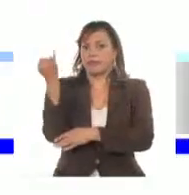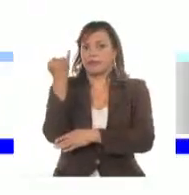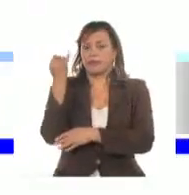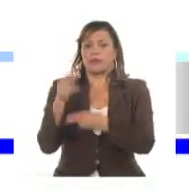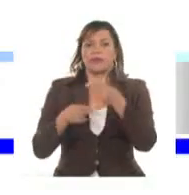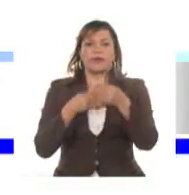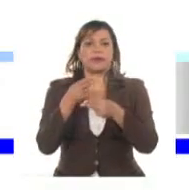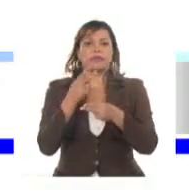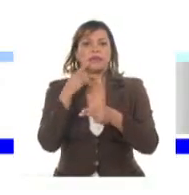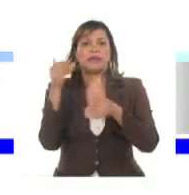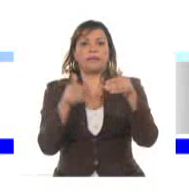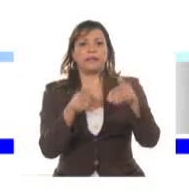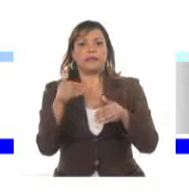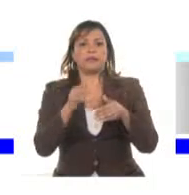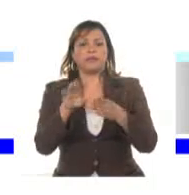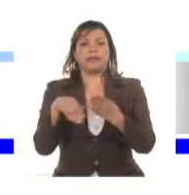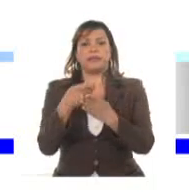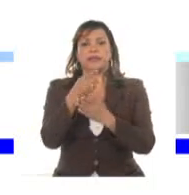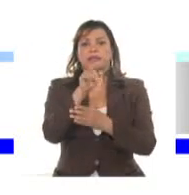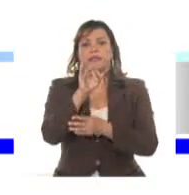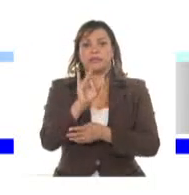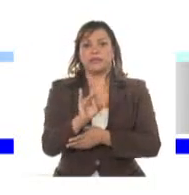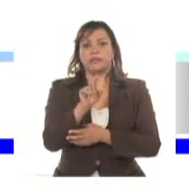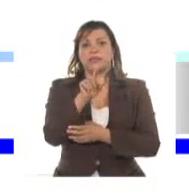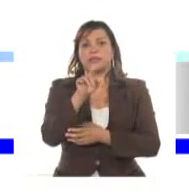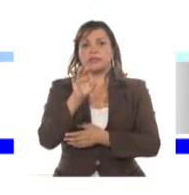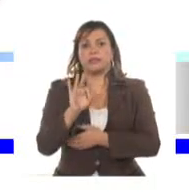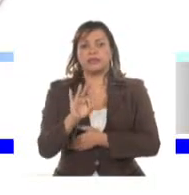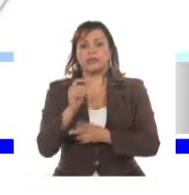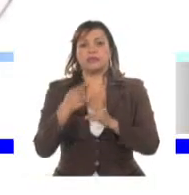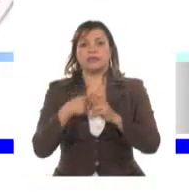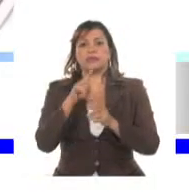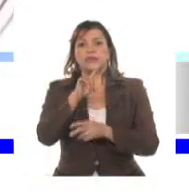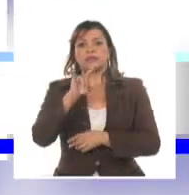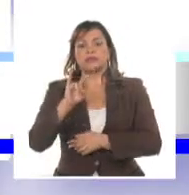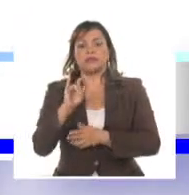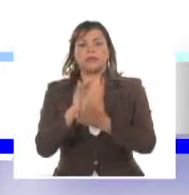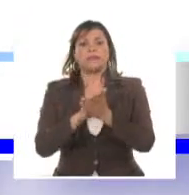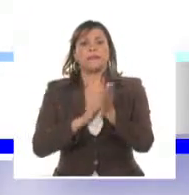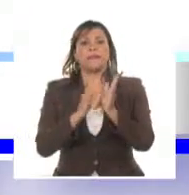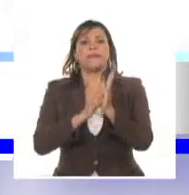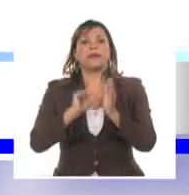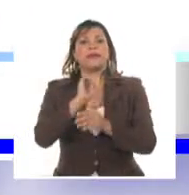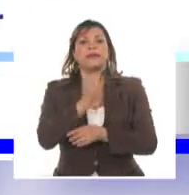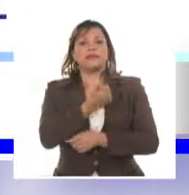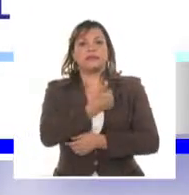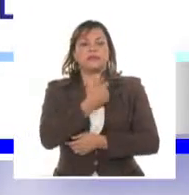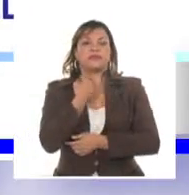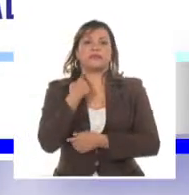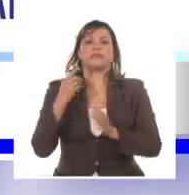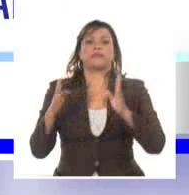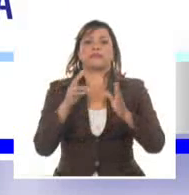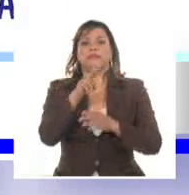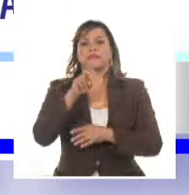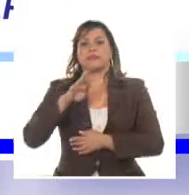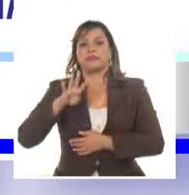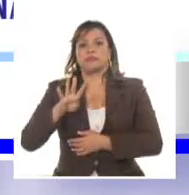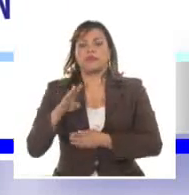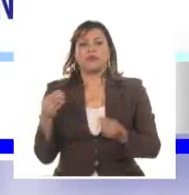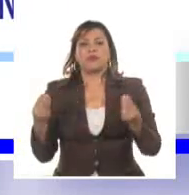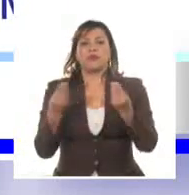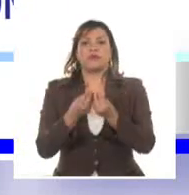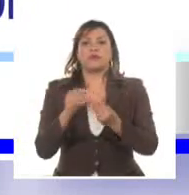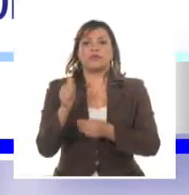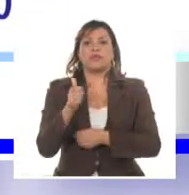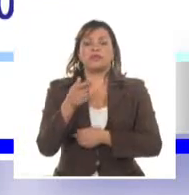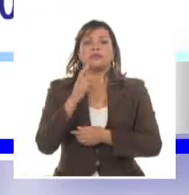forma presencial los días 17, 18 y 19 de diciembre de 2024, coincidiendo con el décimo aniversario de los anuncios